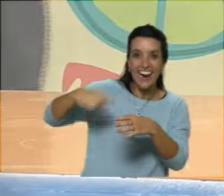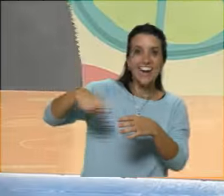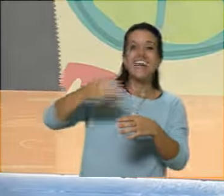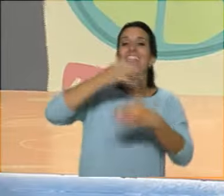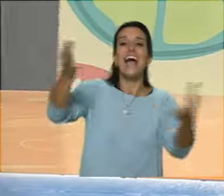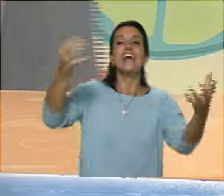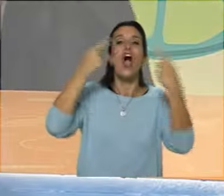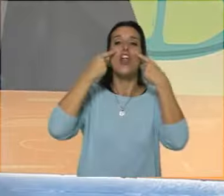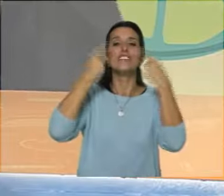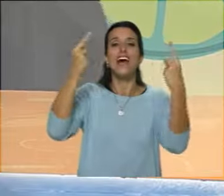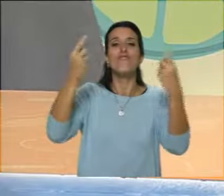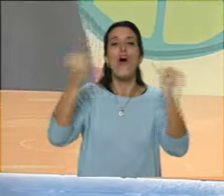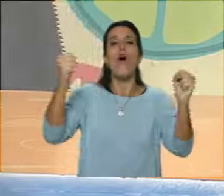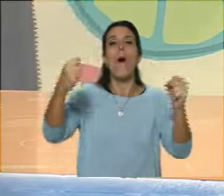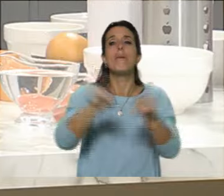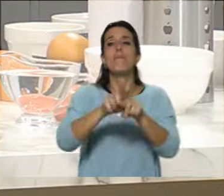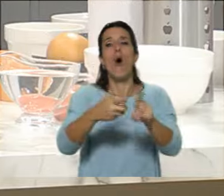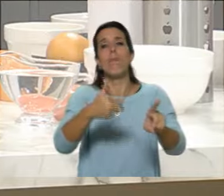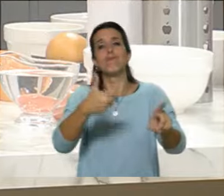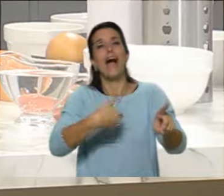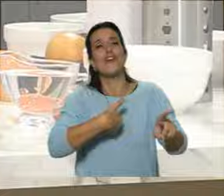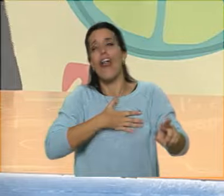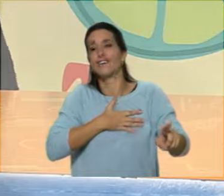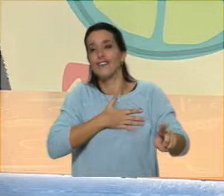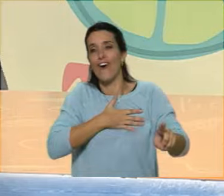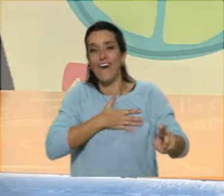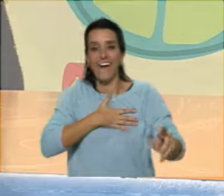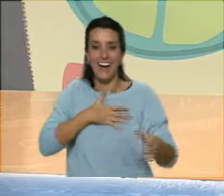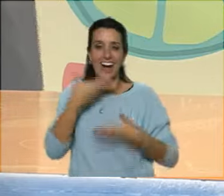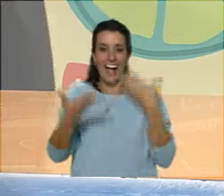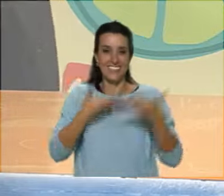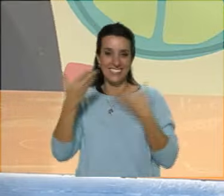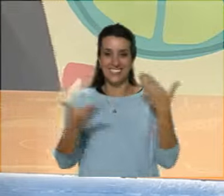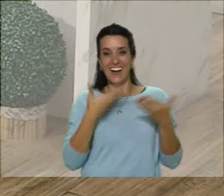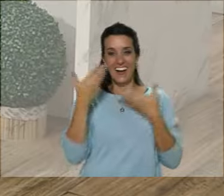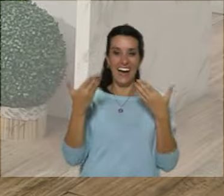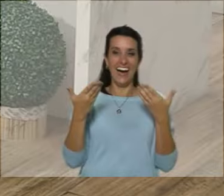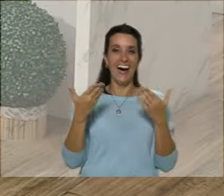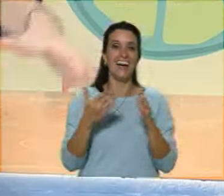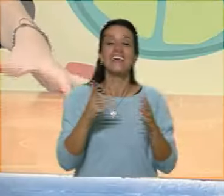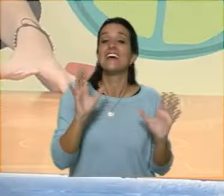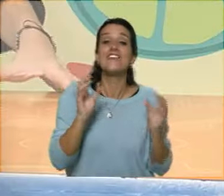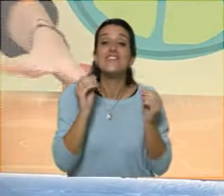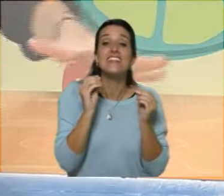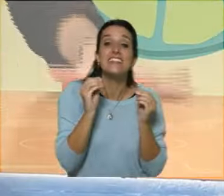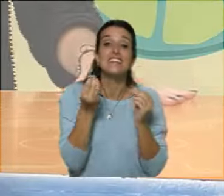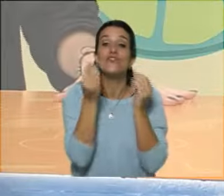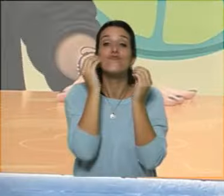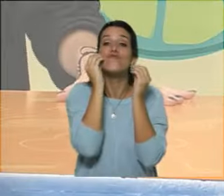dice, conocerte fue un disparo al corazón. Me atrapaste con un